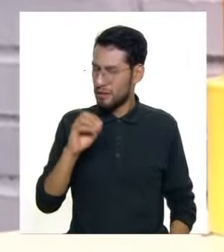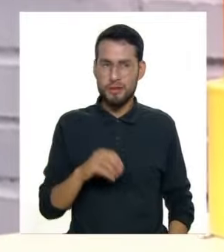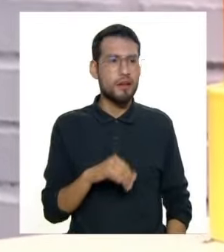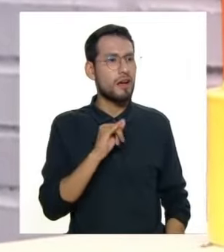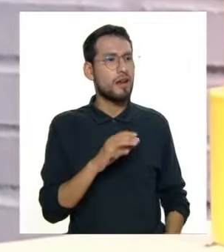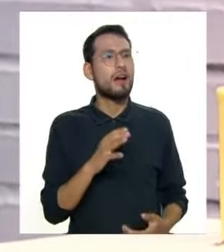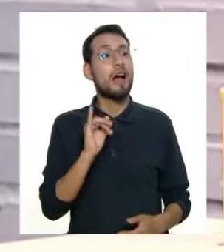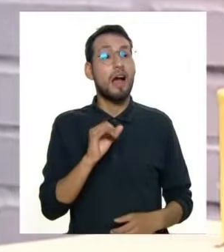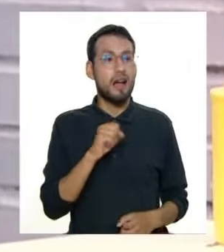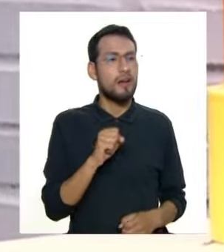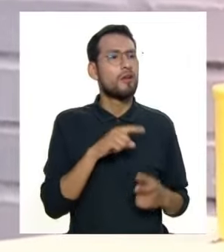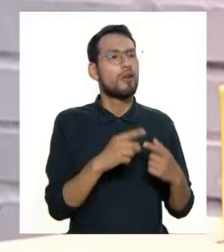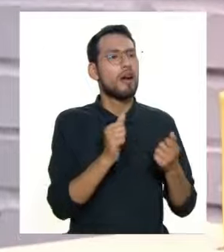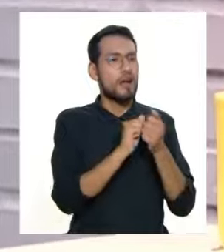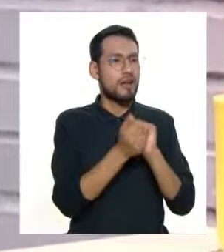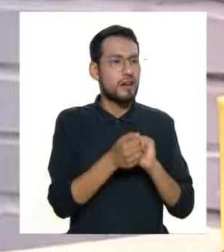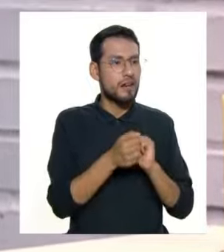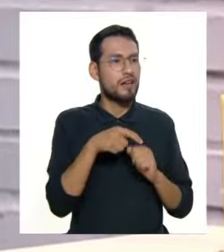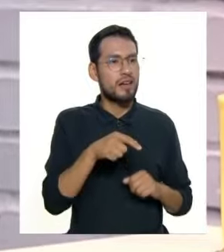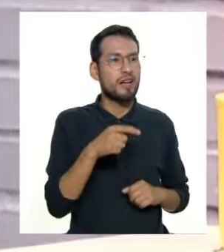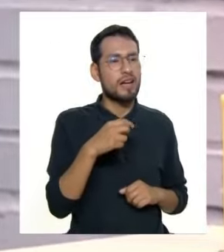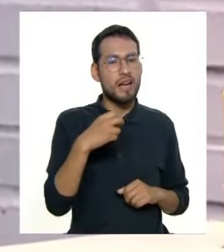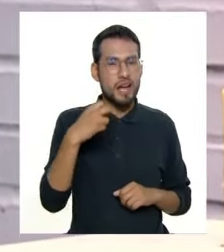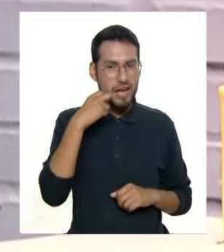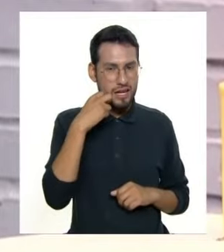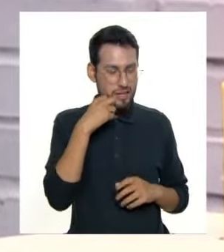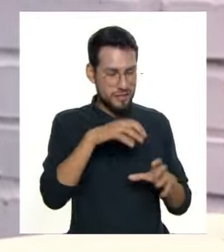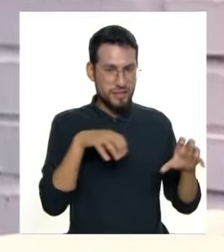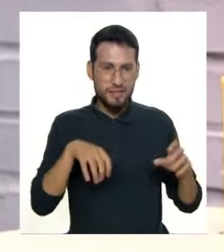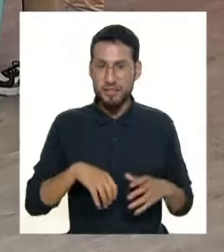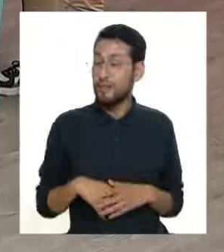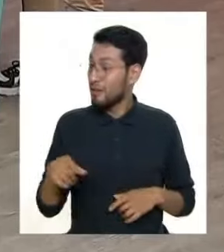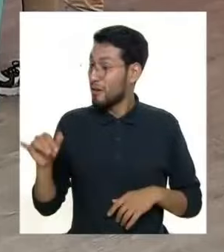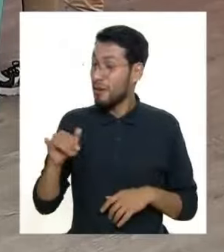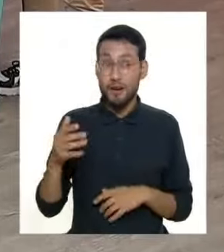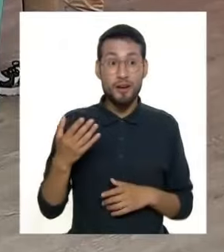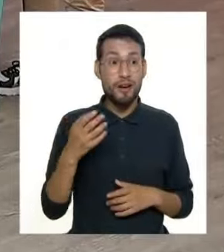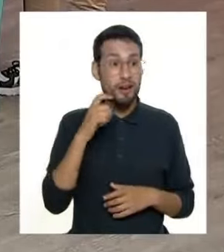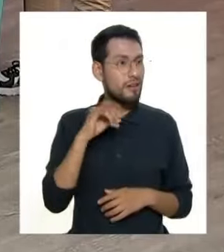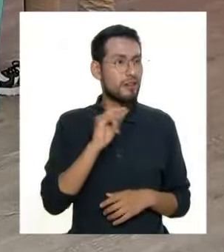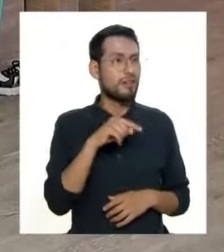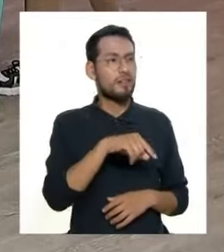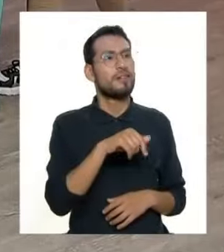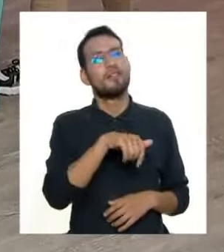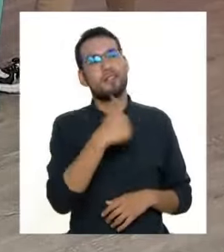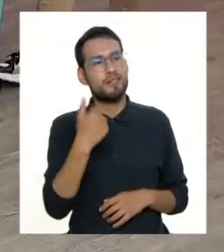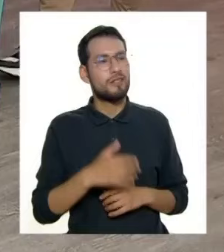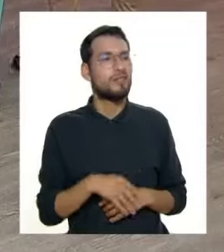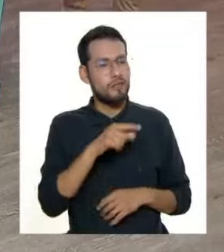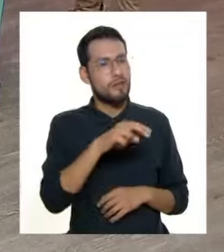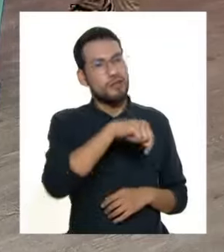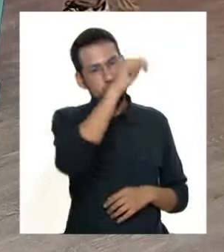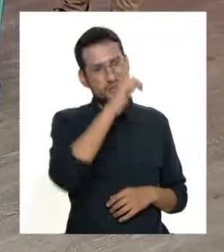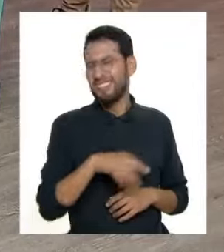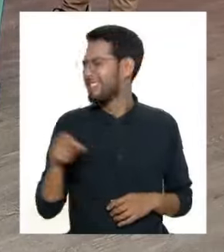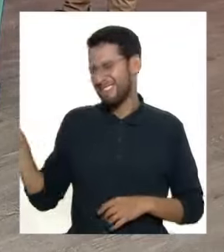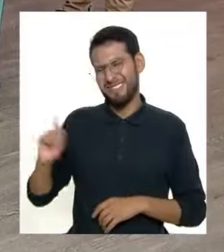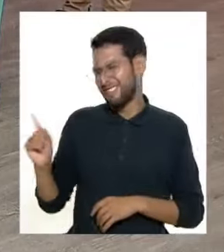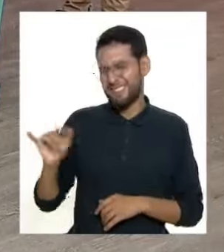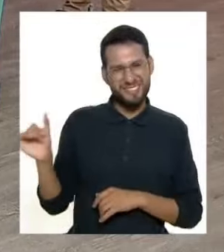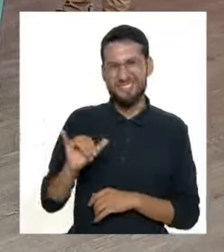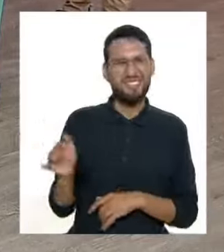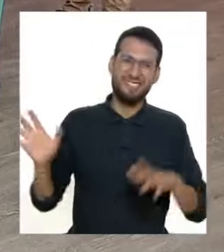Lo único que cambia es la proteína. ¿Y lo has hecho con zapallo y luche? No, ese es el norteño. Entonces no es lo mismo, pues. Es el norteño. Esto ya no es lo